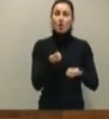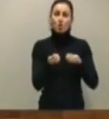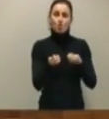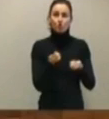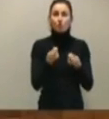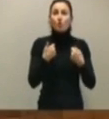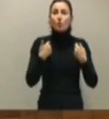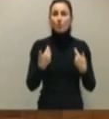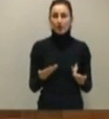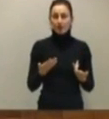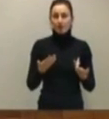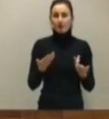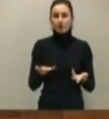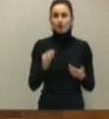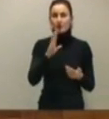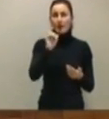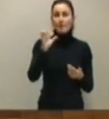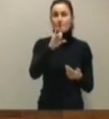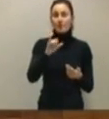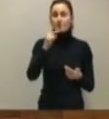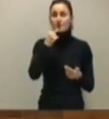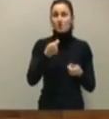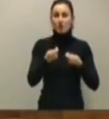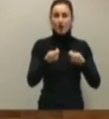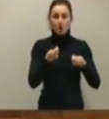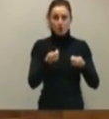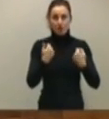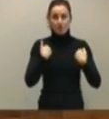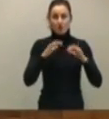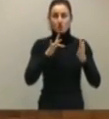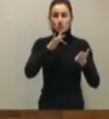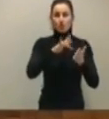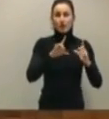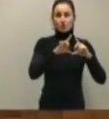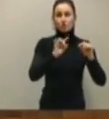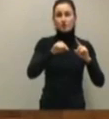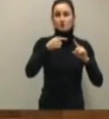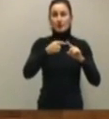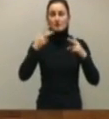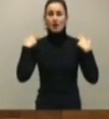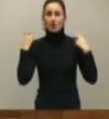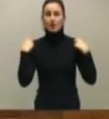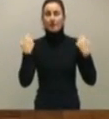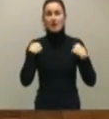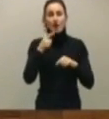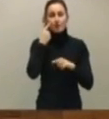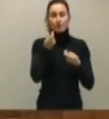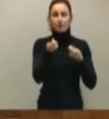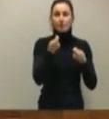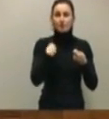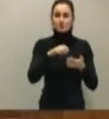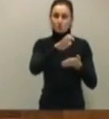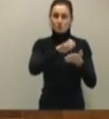manejarnos. El PEF, negociado entre el Gobierno de Asturias y el Ministerio de Hacienda, quien además supervisa su cumplimiento, es un